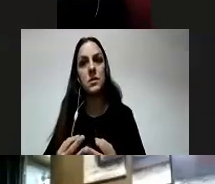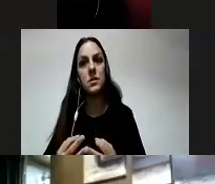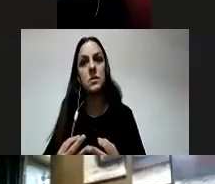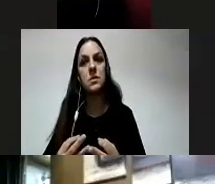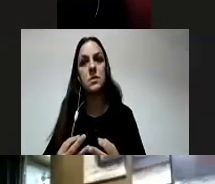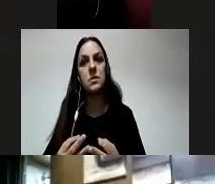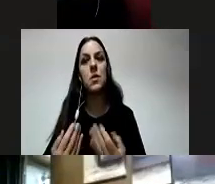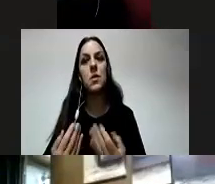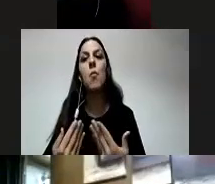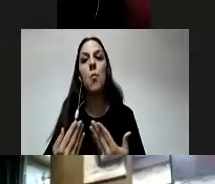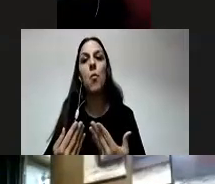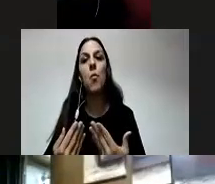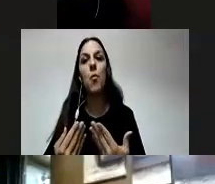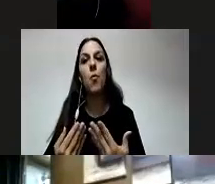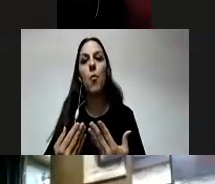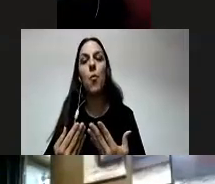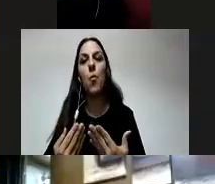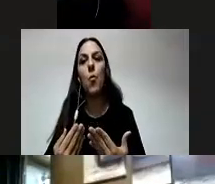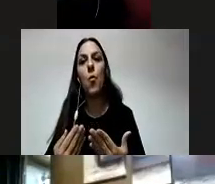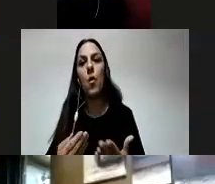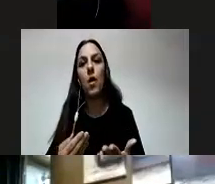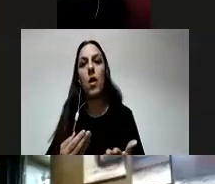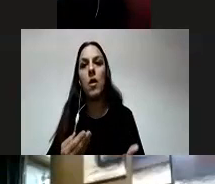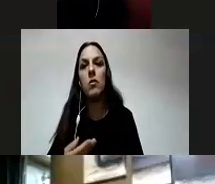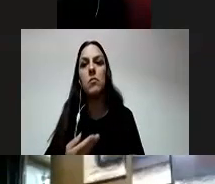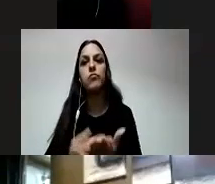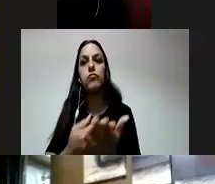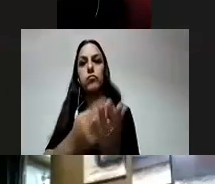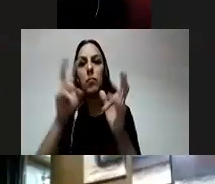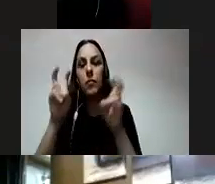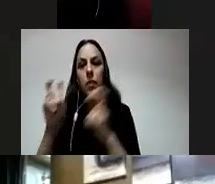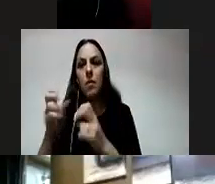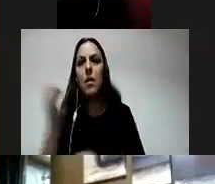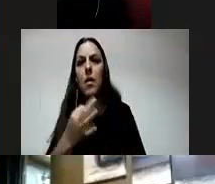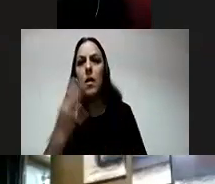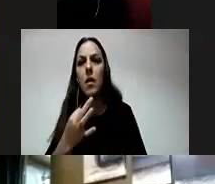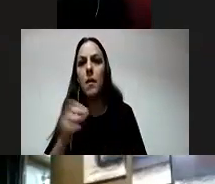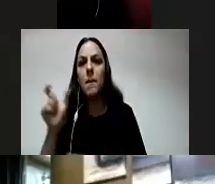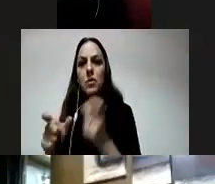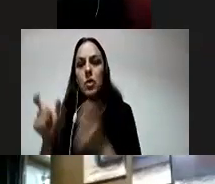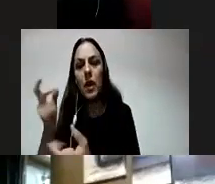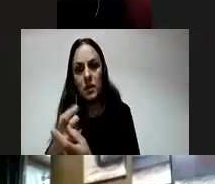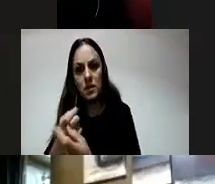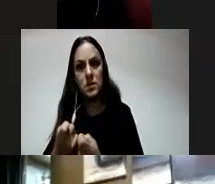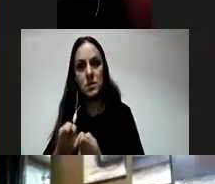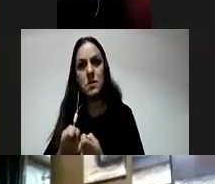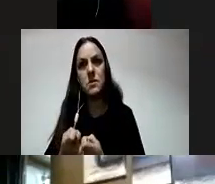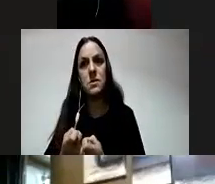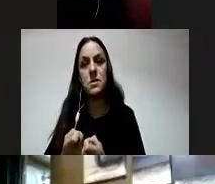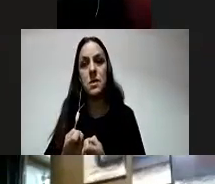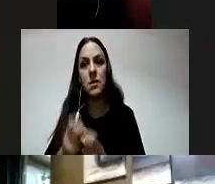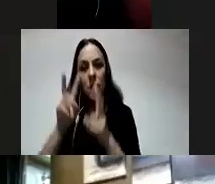ante planteos concretos de la parte interesada, verificar el cumplimiento de dichas normativas.